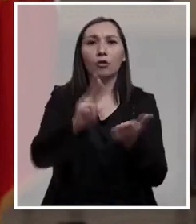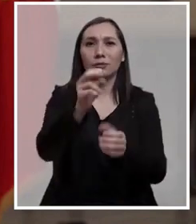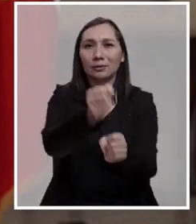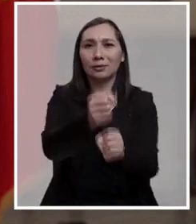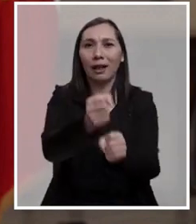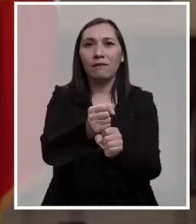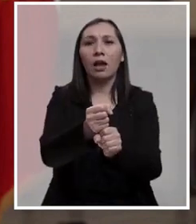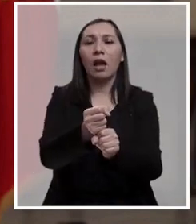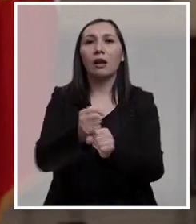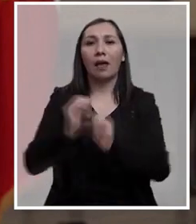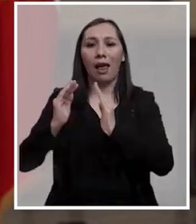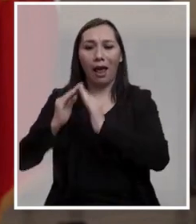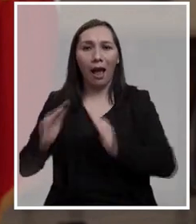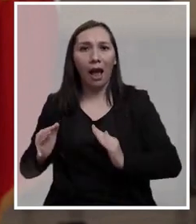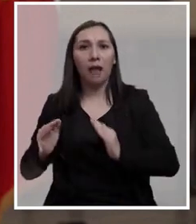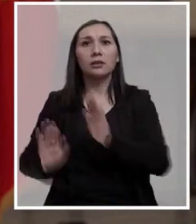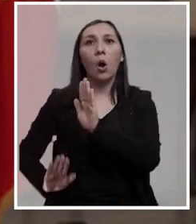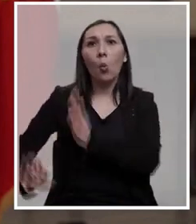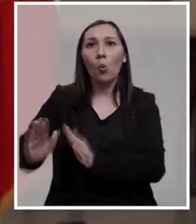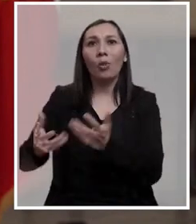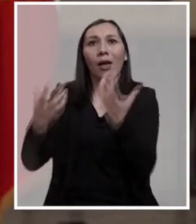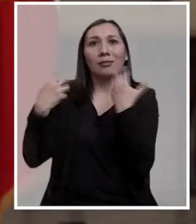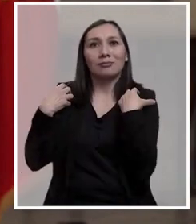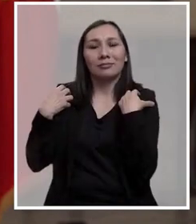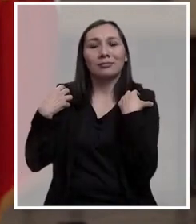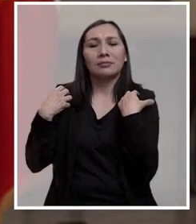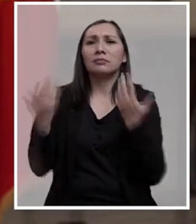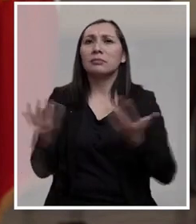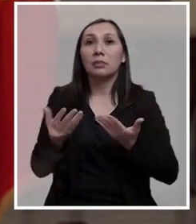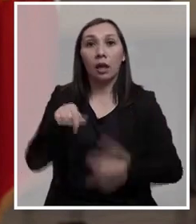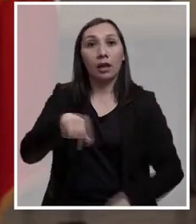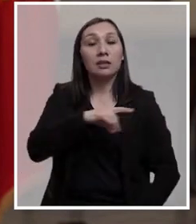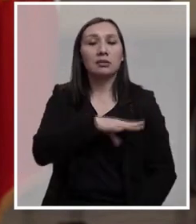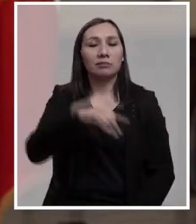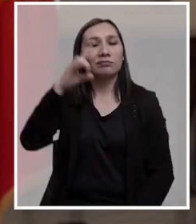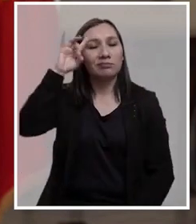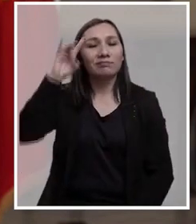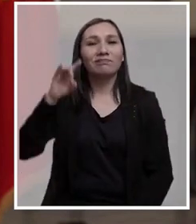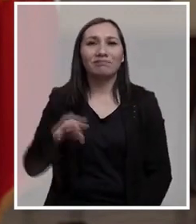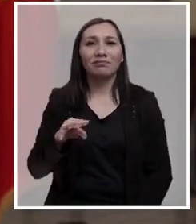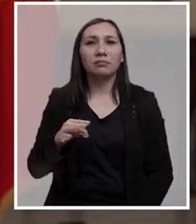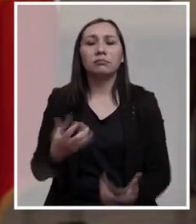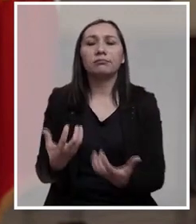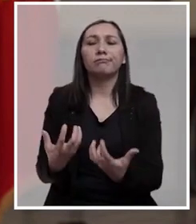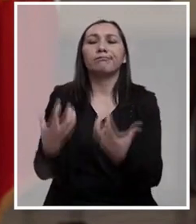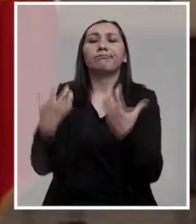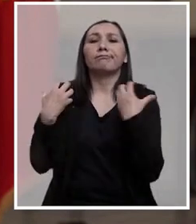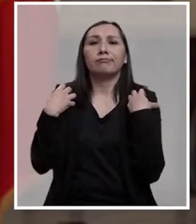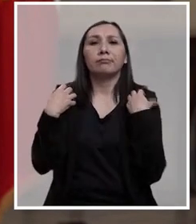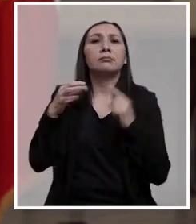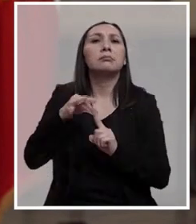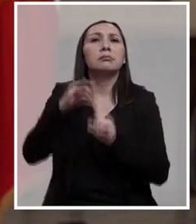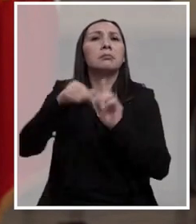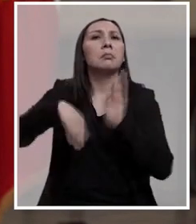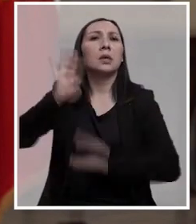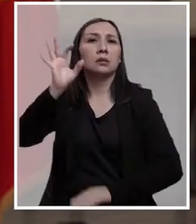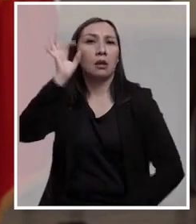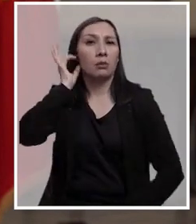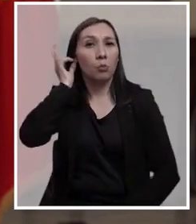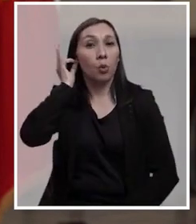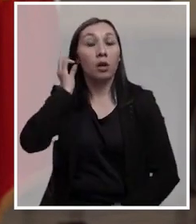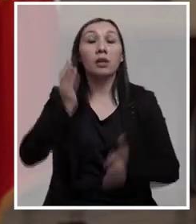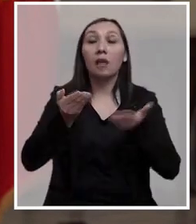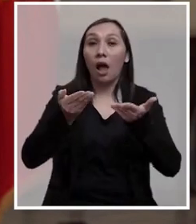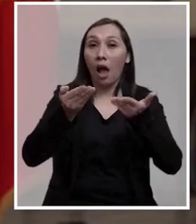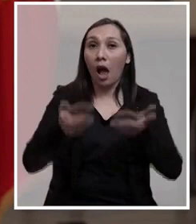el trabajo en labores domésticas y de cuidados labores que en Chile sabemos recaen principalmente las mujeres y